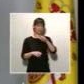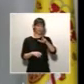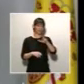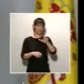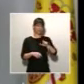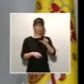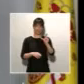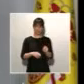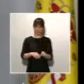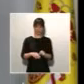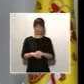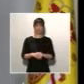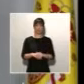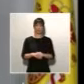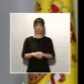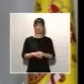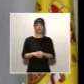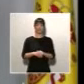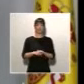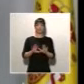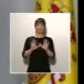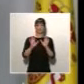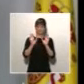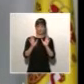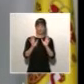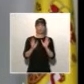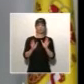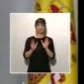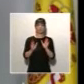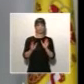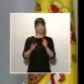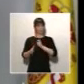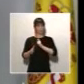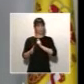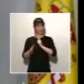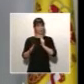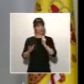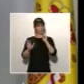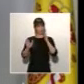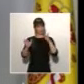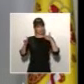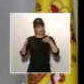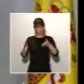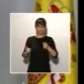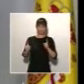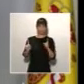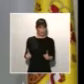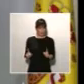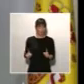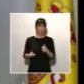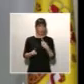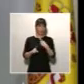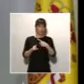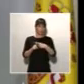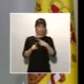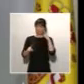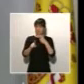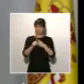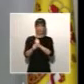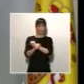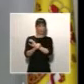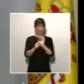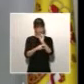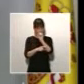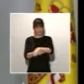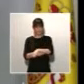aparte de que la policía esté volcada en la prevención y en todo lo que podamos hacer para combatir este virus, la